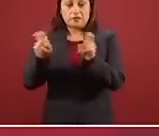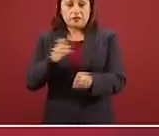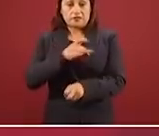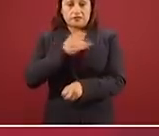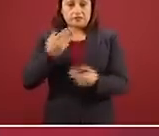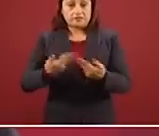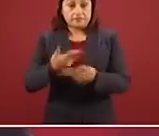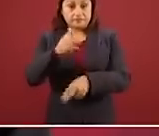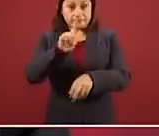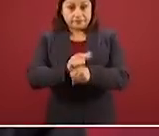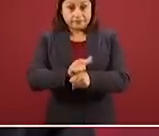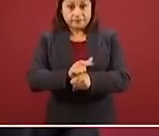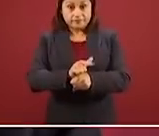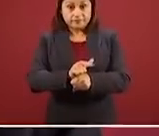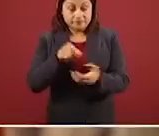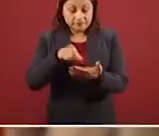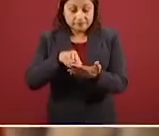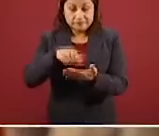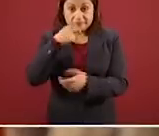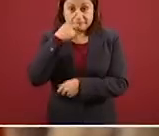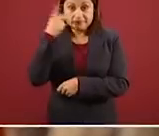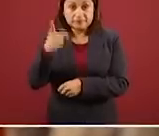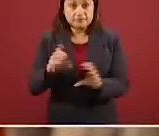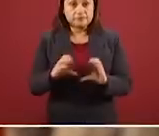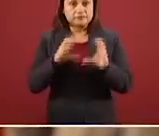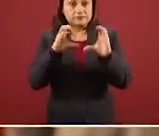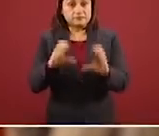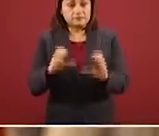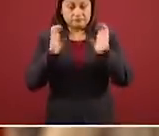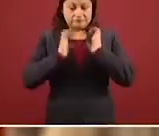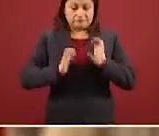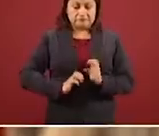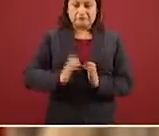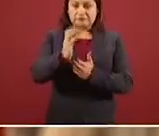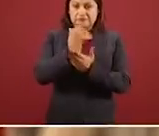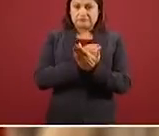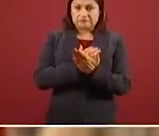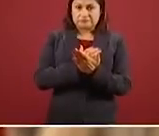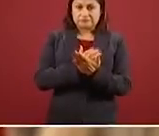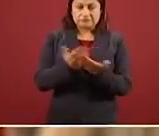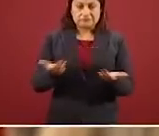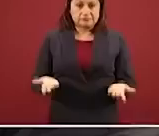que recomendaba que se moderara la indigencia y la opulencia,